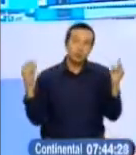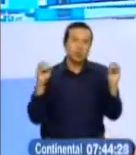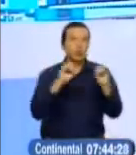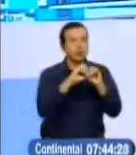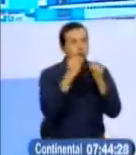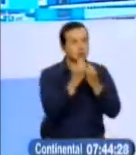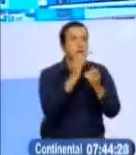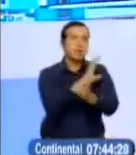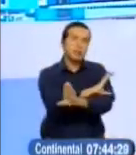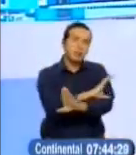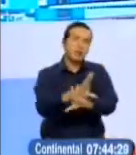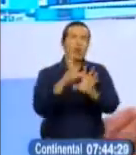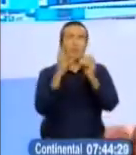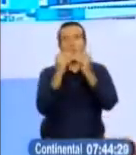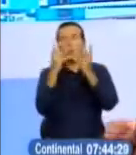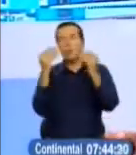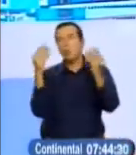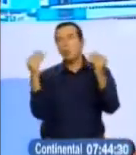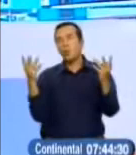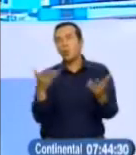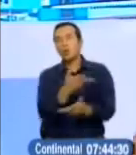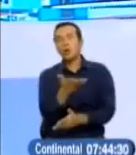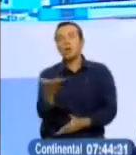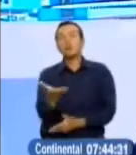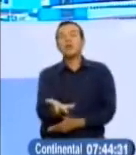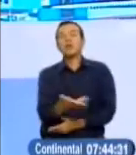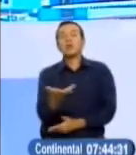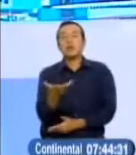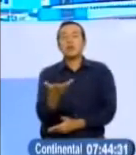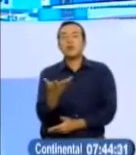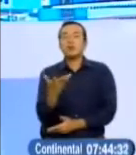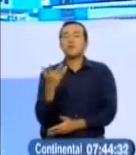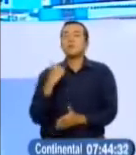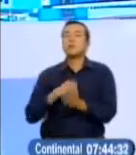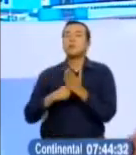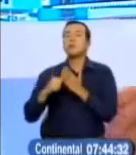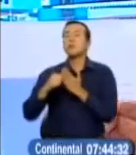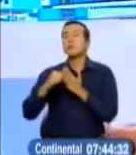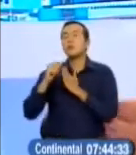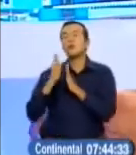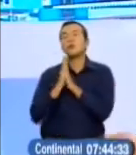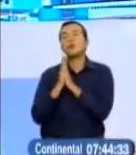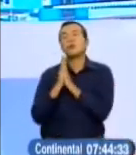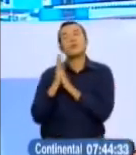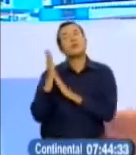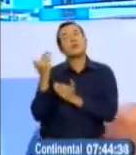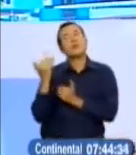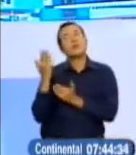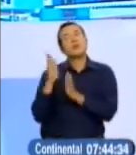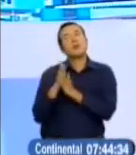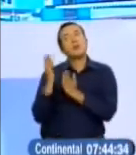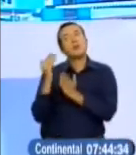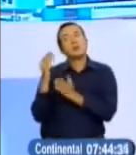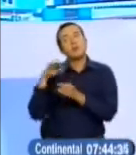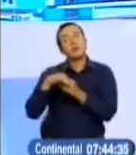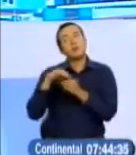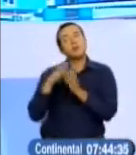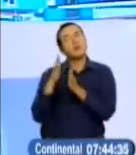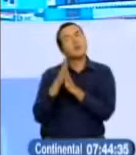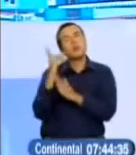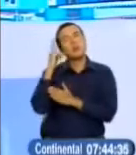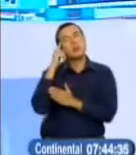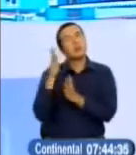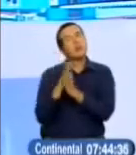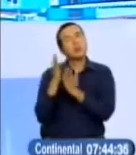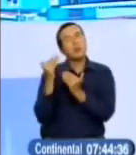campesinas que lo único que hacen es hacer lobby en el ministerio agricultura para recibir un quintal de fertilizante subsidiado o